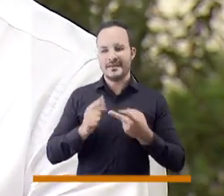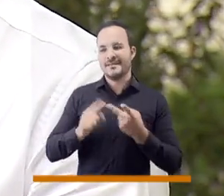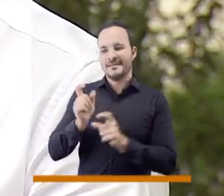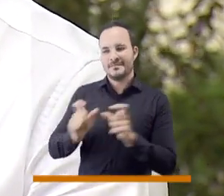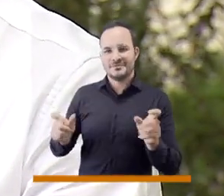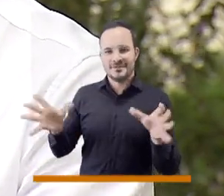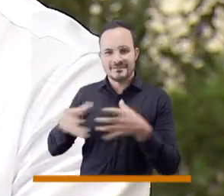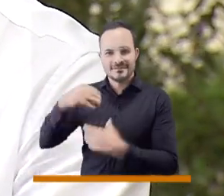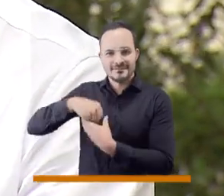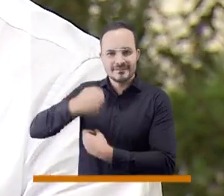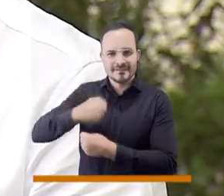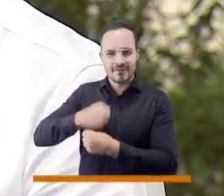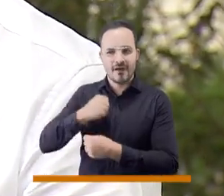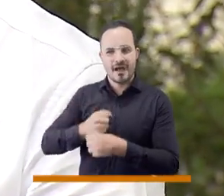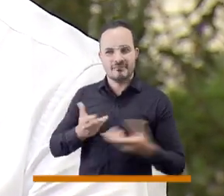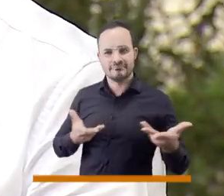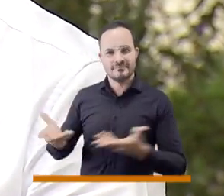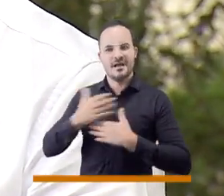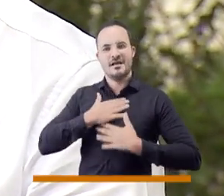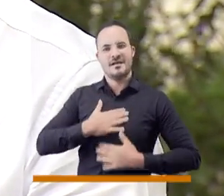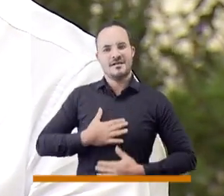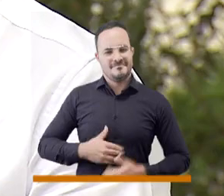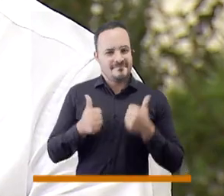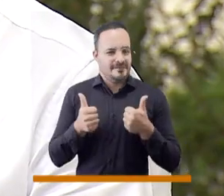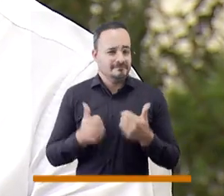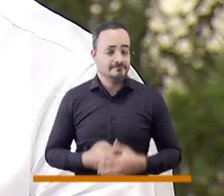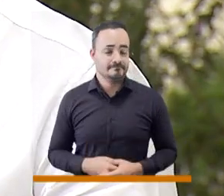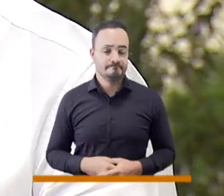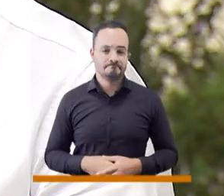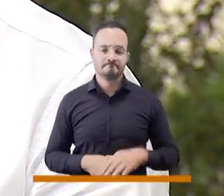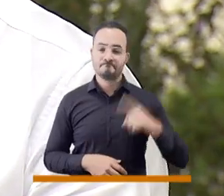bienestar laboral de todos los empleados.